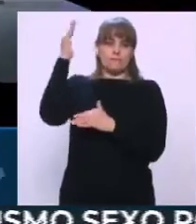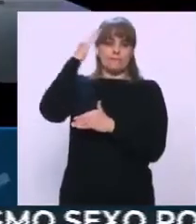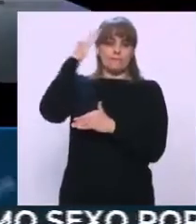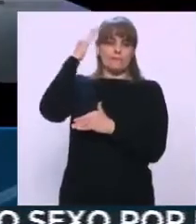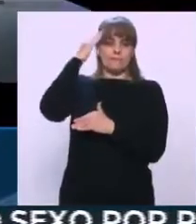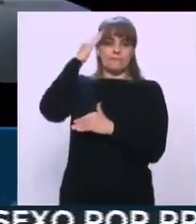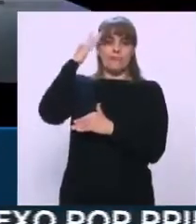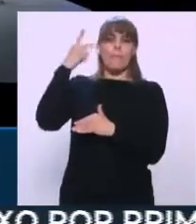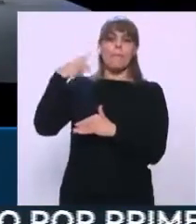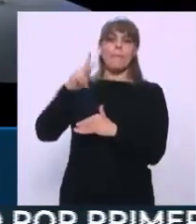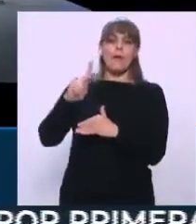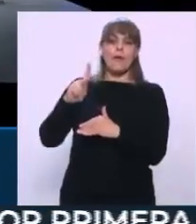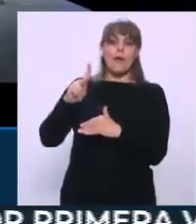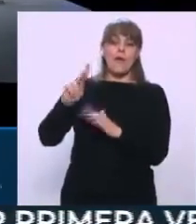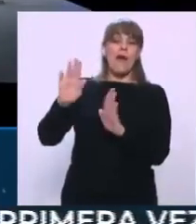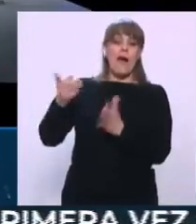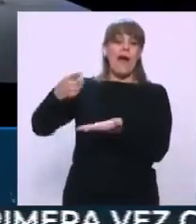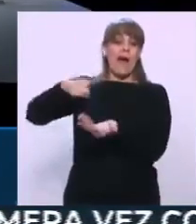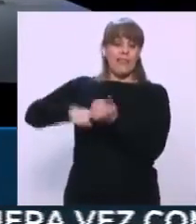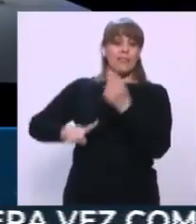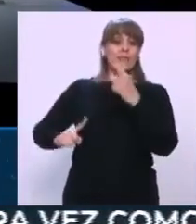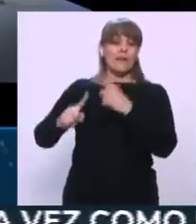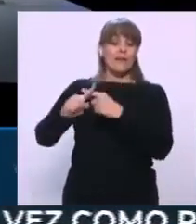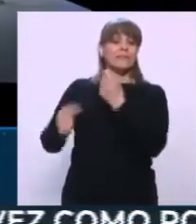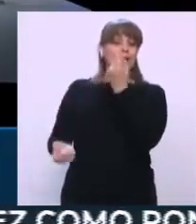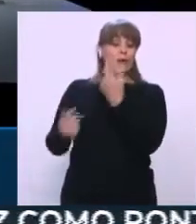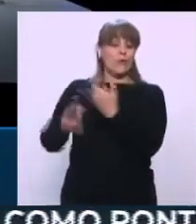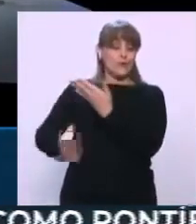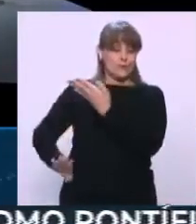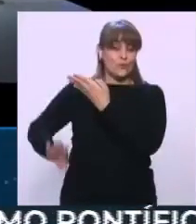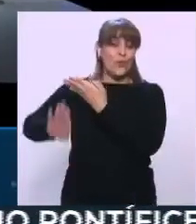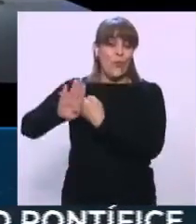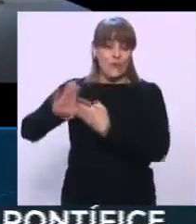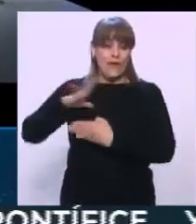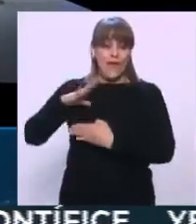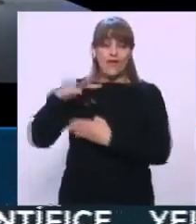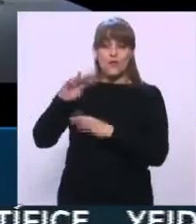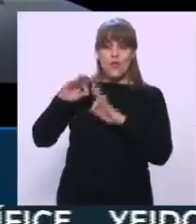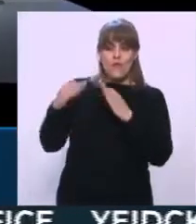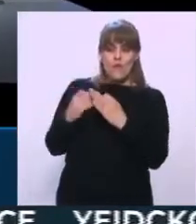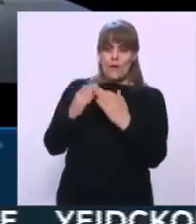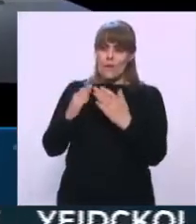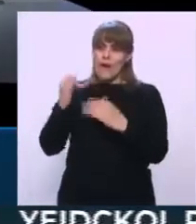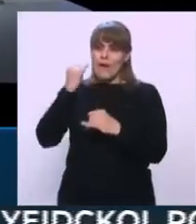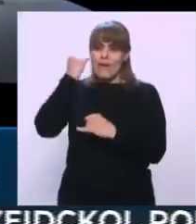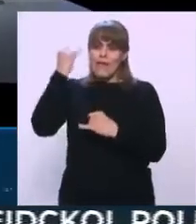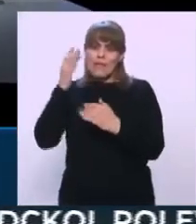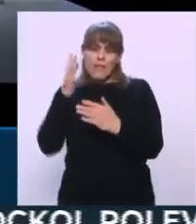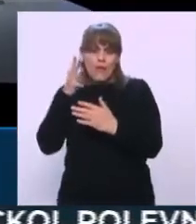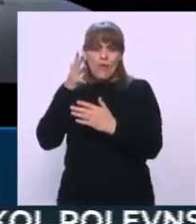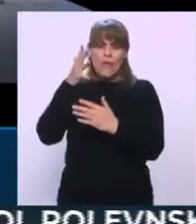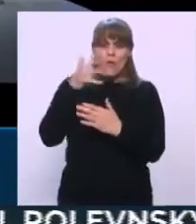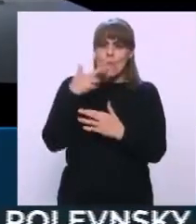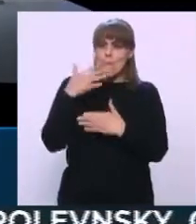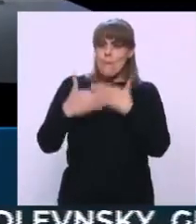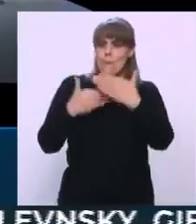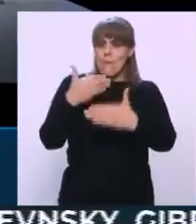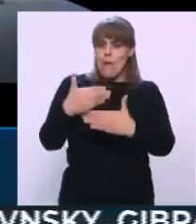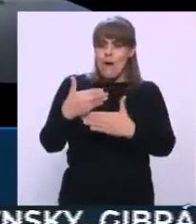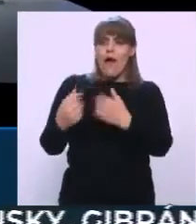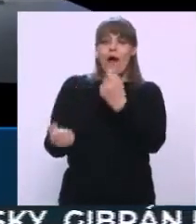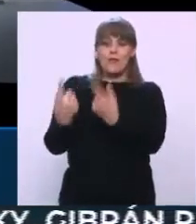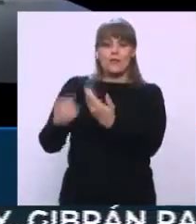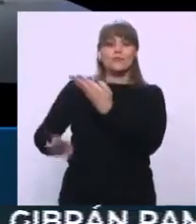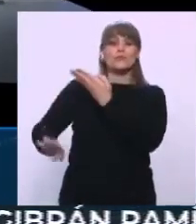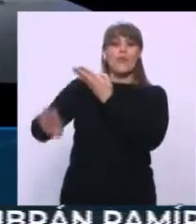una oposición feroz al interior de la Iglesia. Su progresismo ha creado contrapesos muy poderosos,